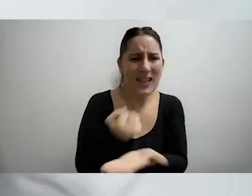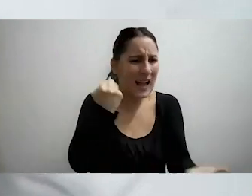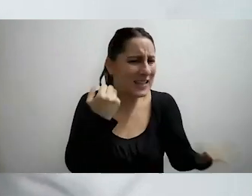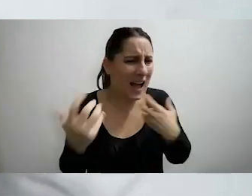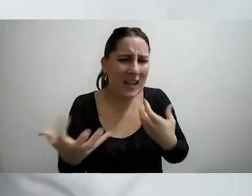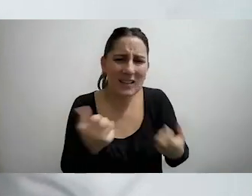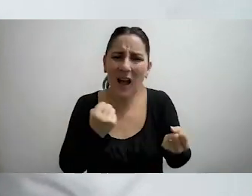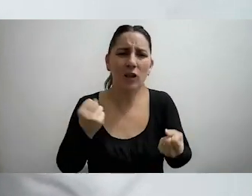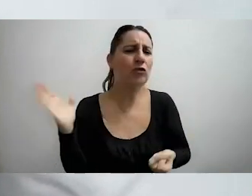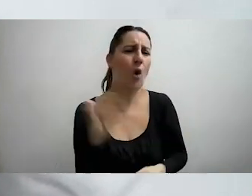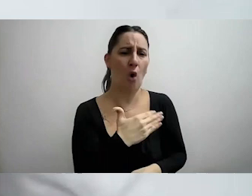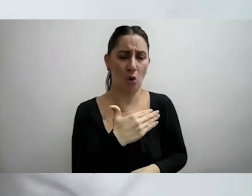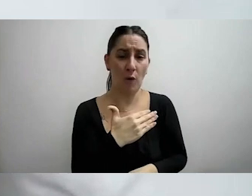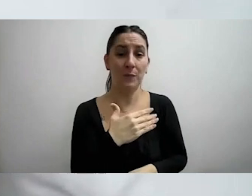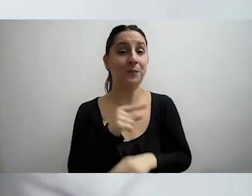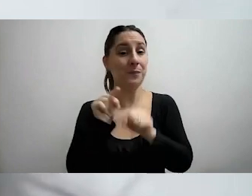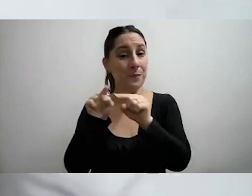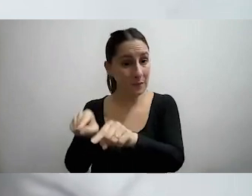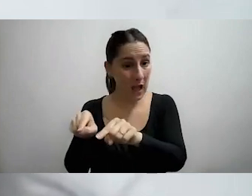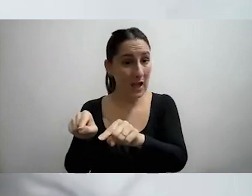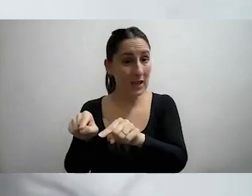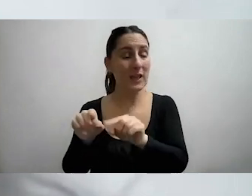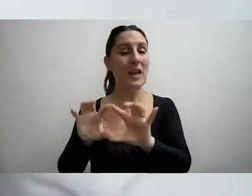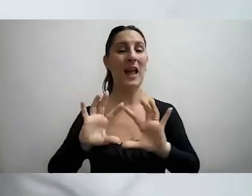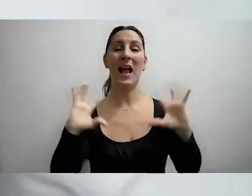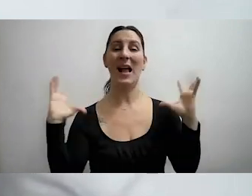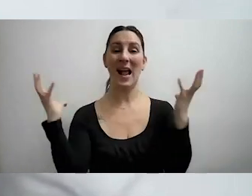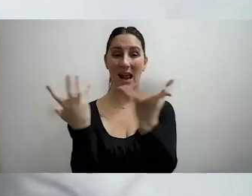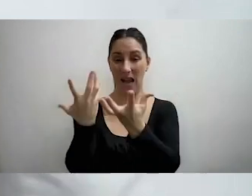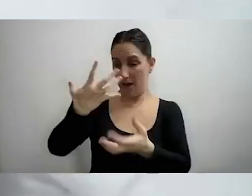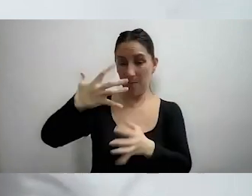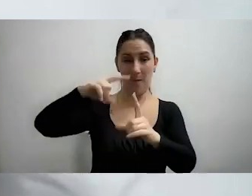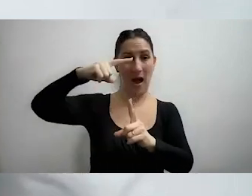nada. Y generó incluso un microclima en la zona que es